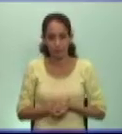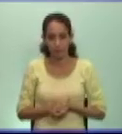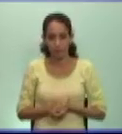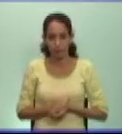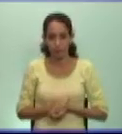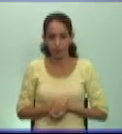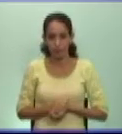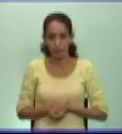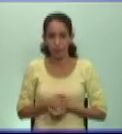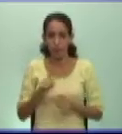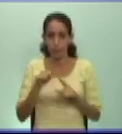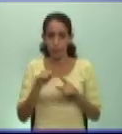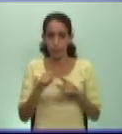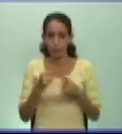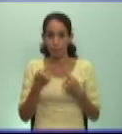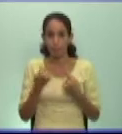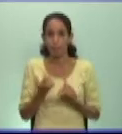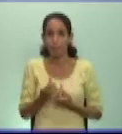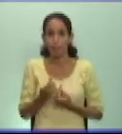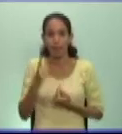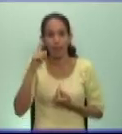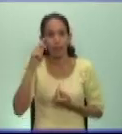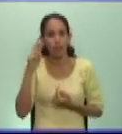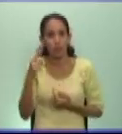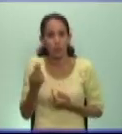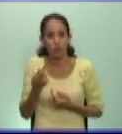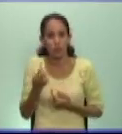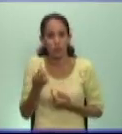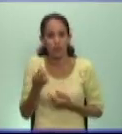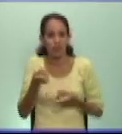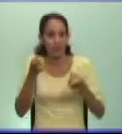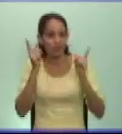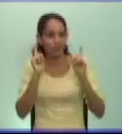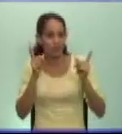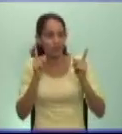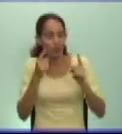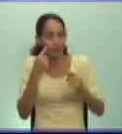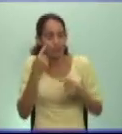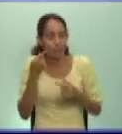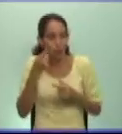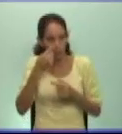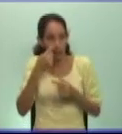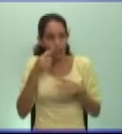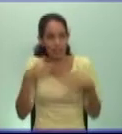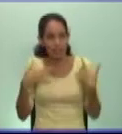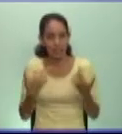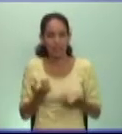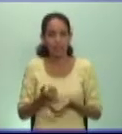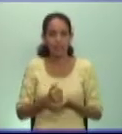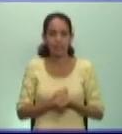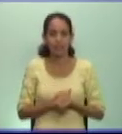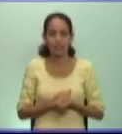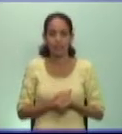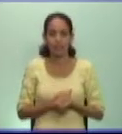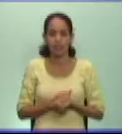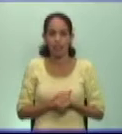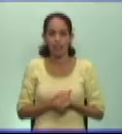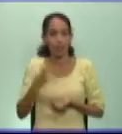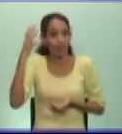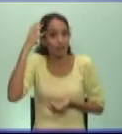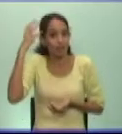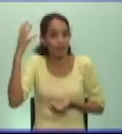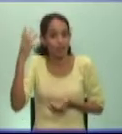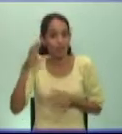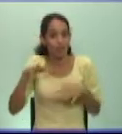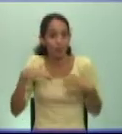conocíamos, pero recuerden desde el punto de vista político, miren este elemento que vimos en lo político, la crisis de gobernabilidad. Y